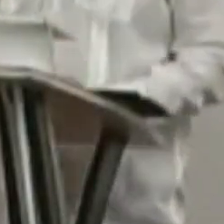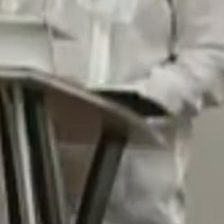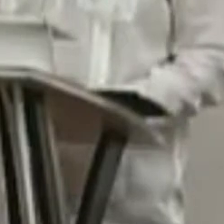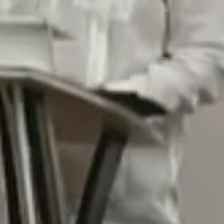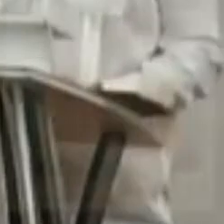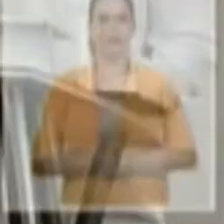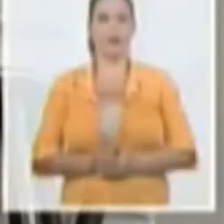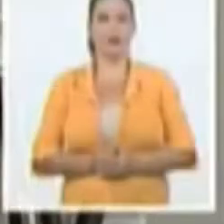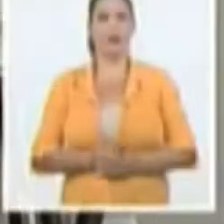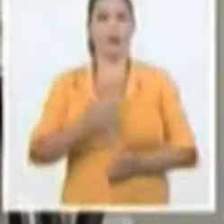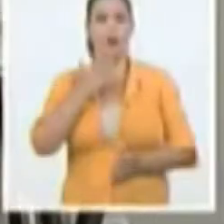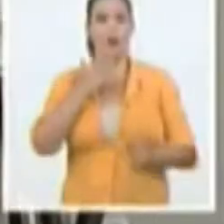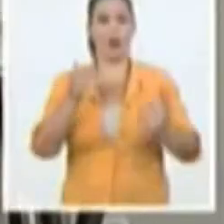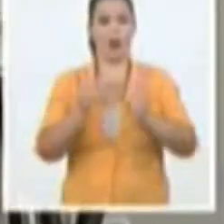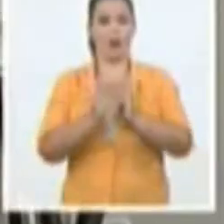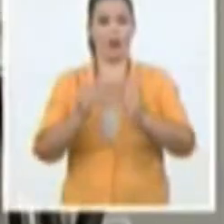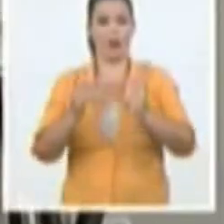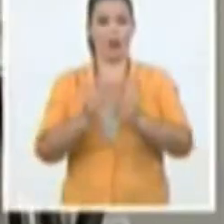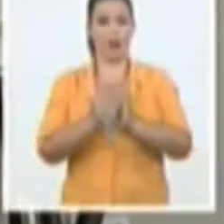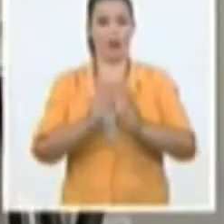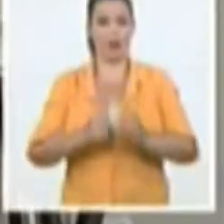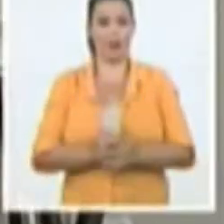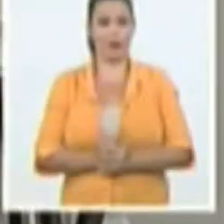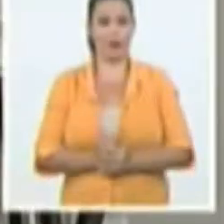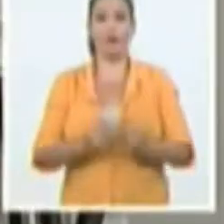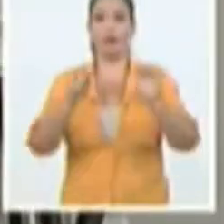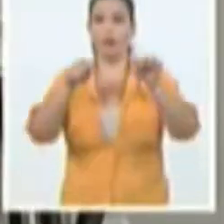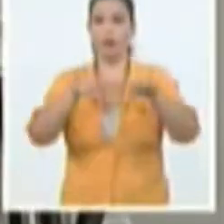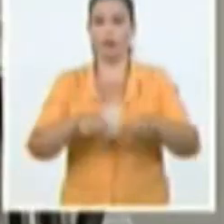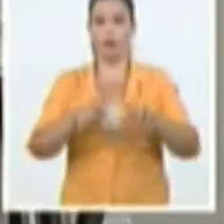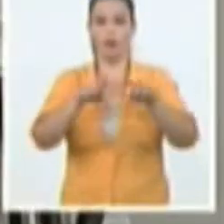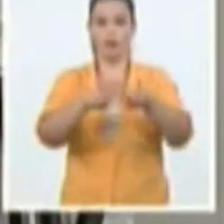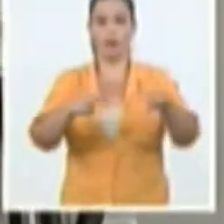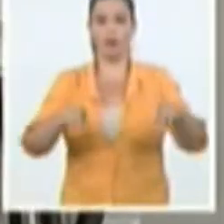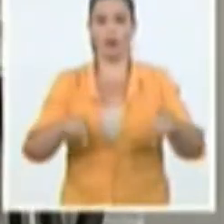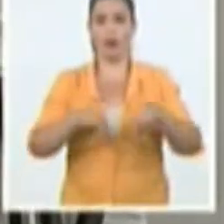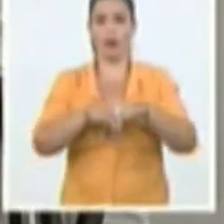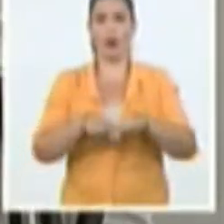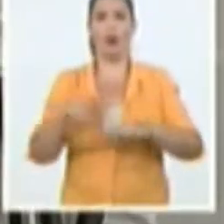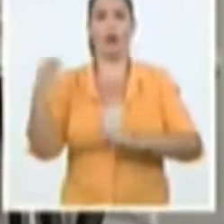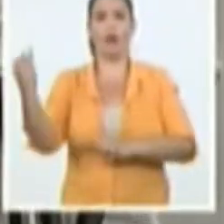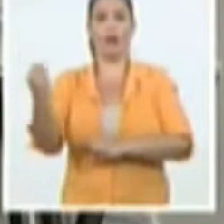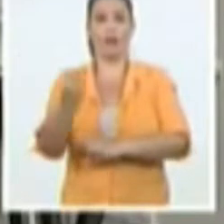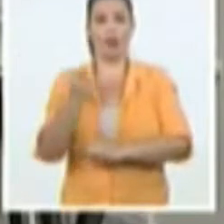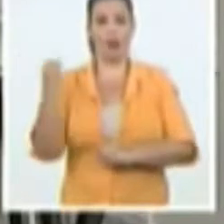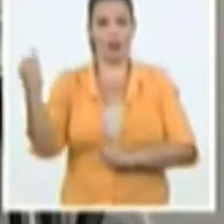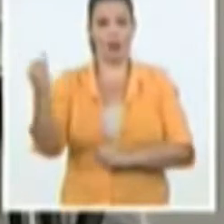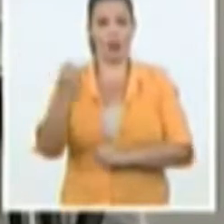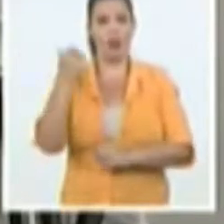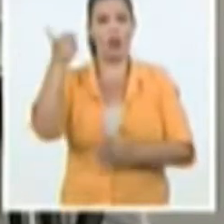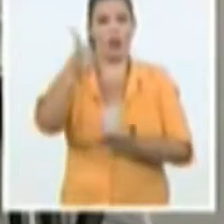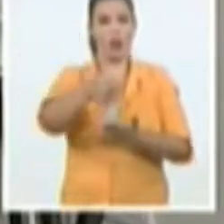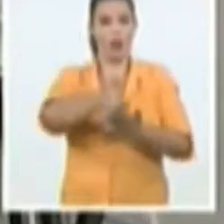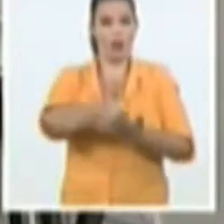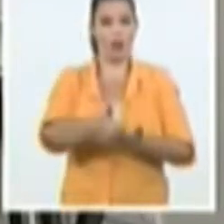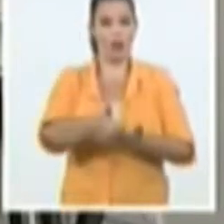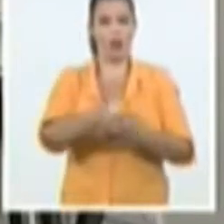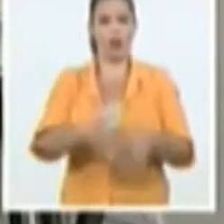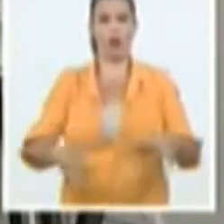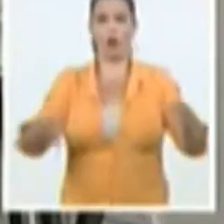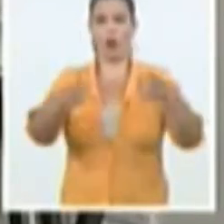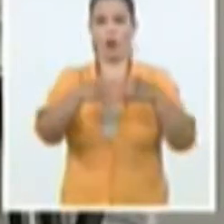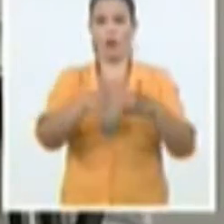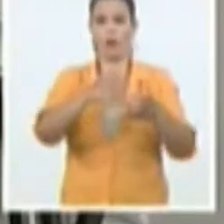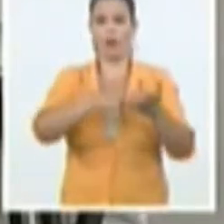Buenas tardes. Nos encontramos en el Salón Internacional, en la sede del Comité Central del Partido Comunista de